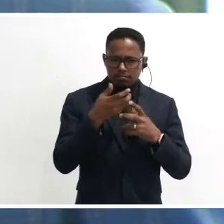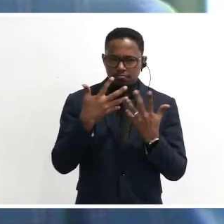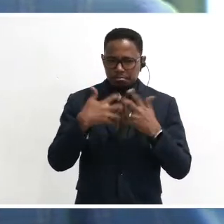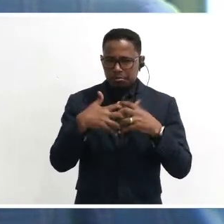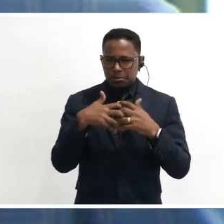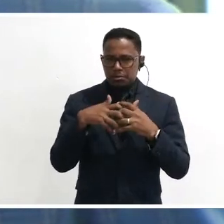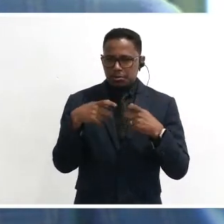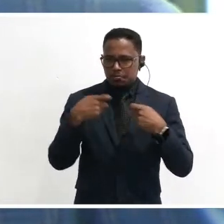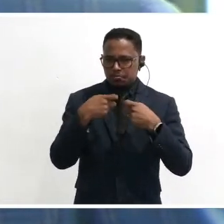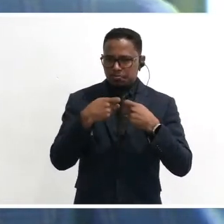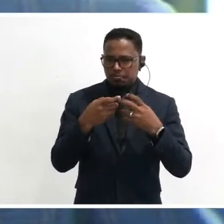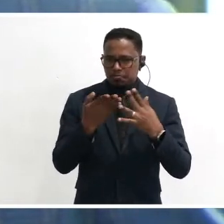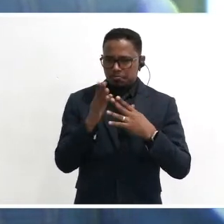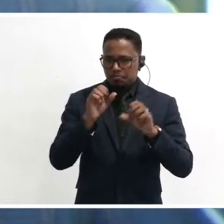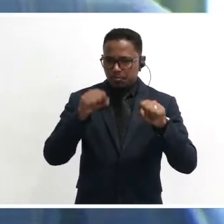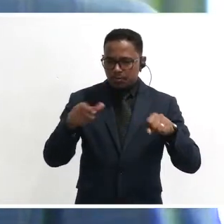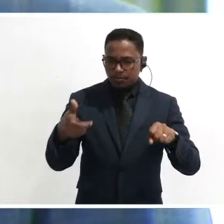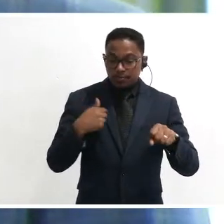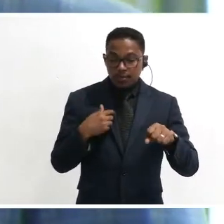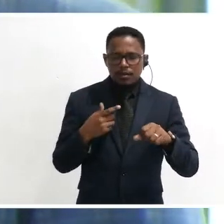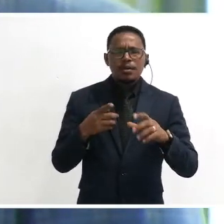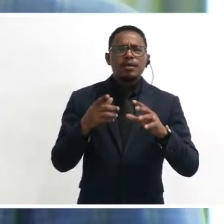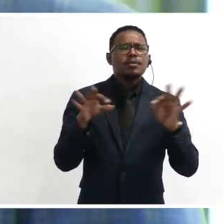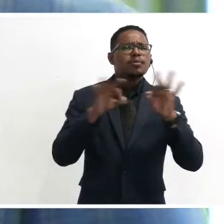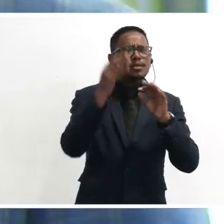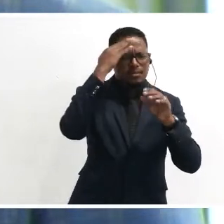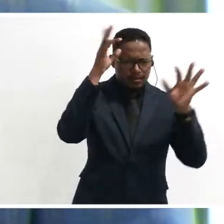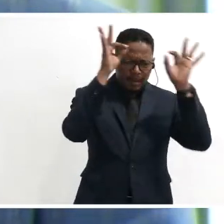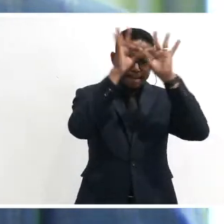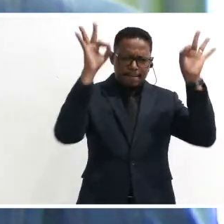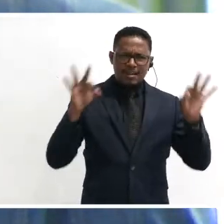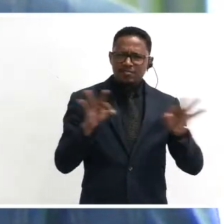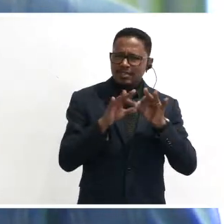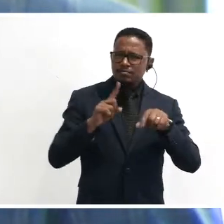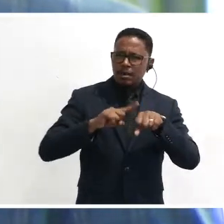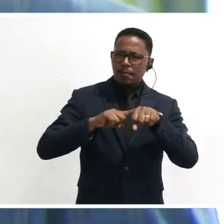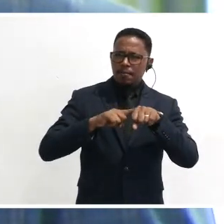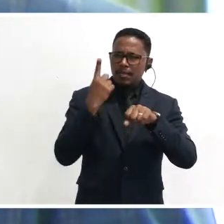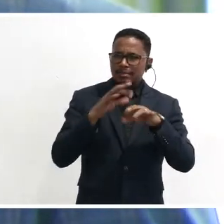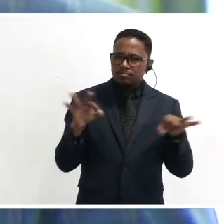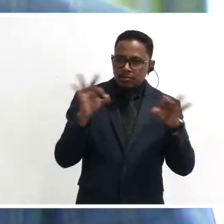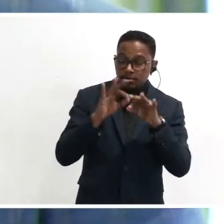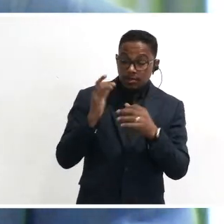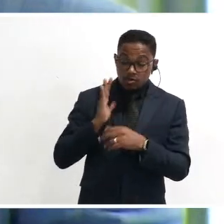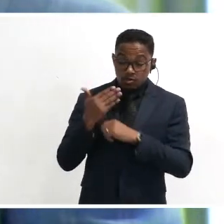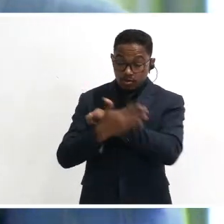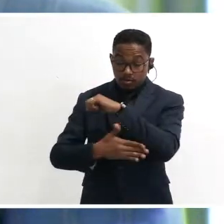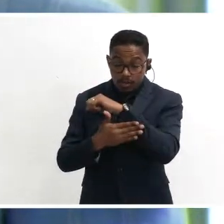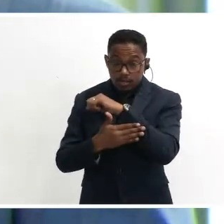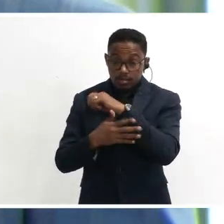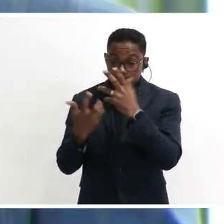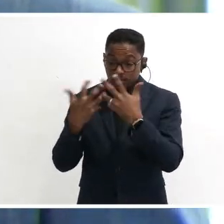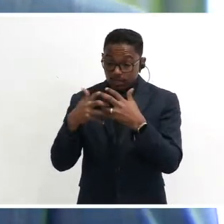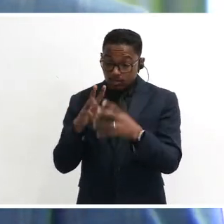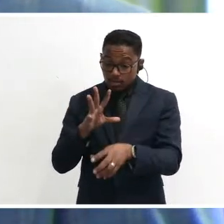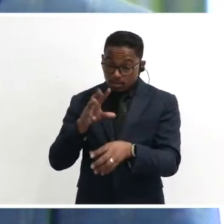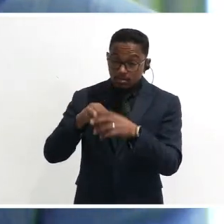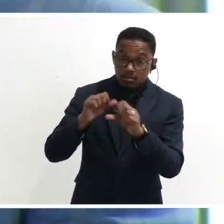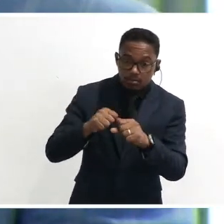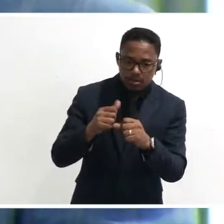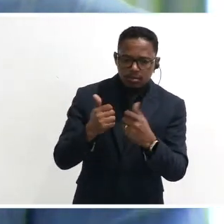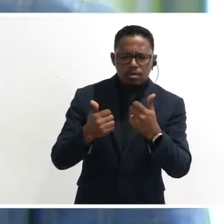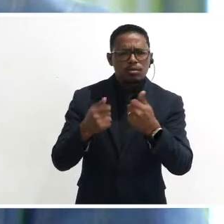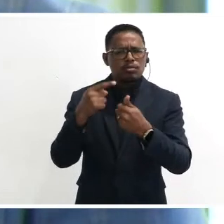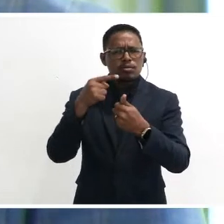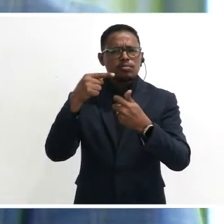saber los principales perfiles que son necesarios en una primera etapa para nuestro país en la industria de semiconductores. ¿Cuáles podrían ser